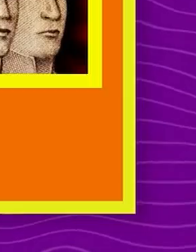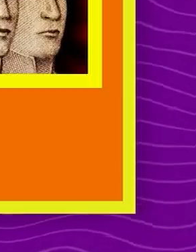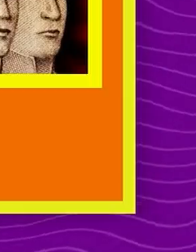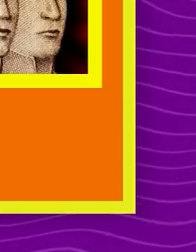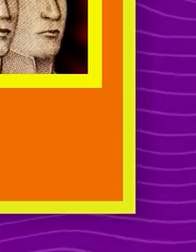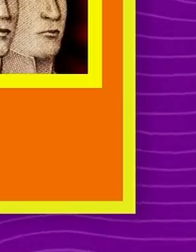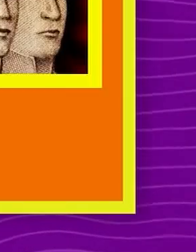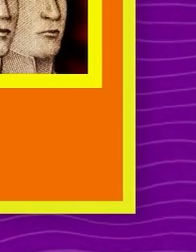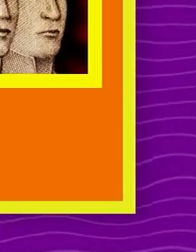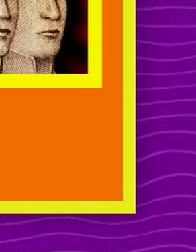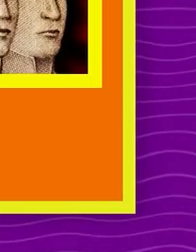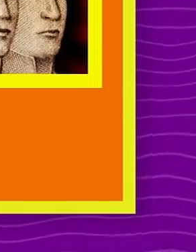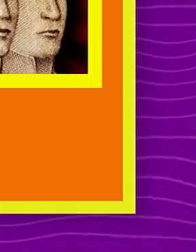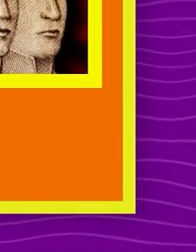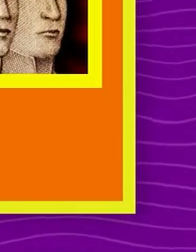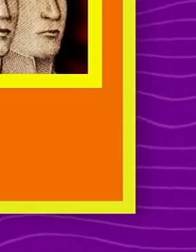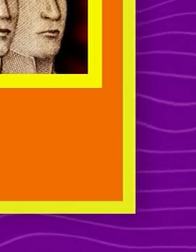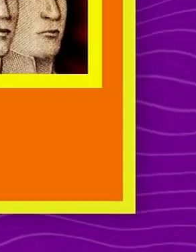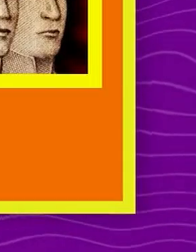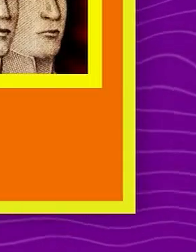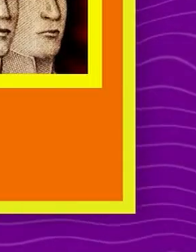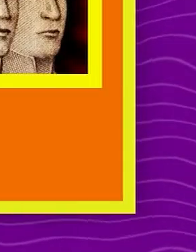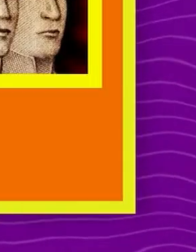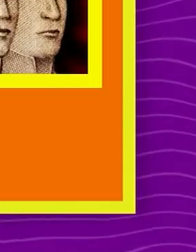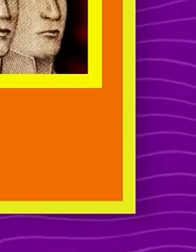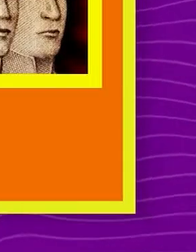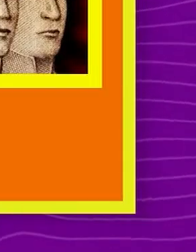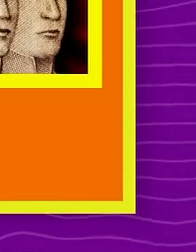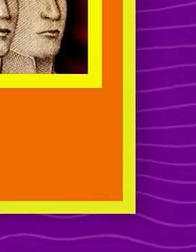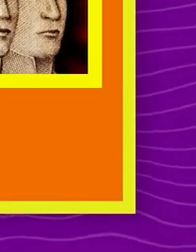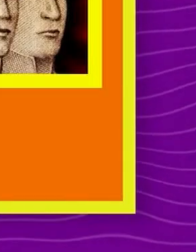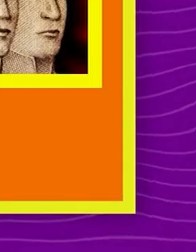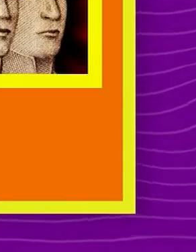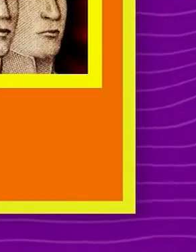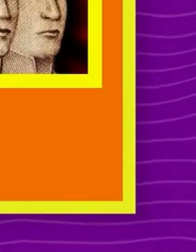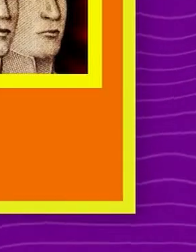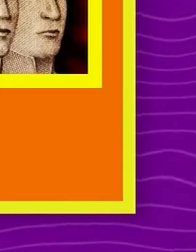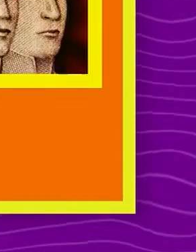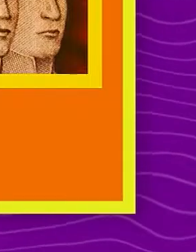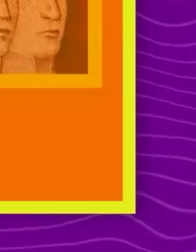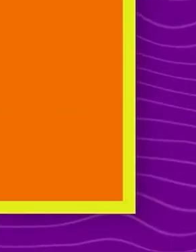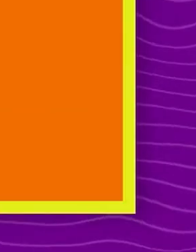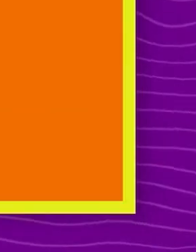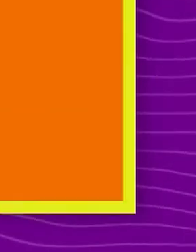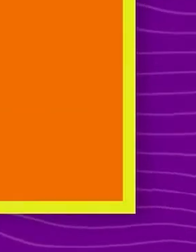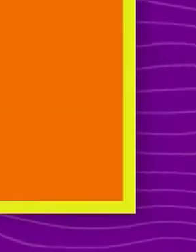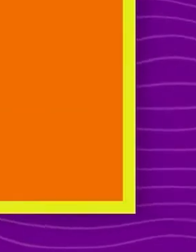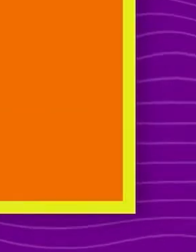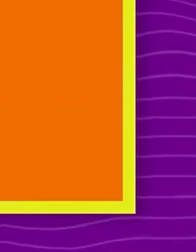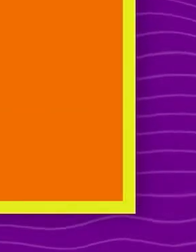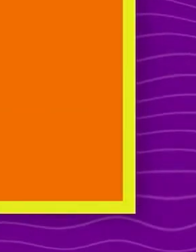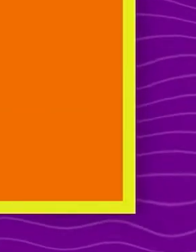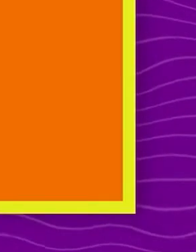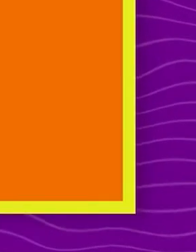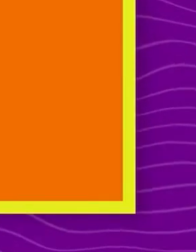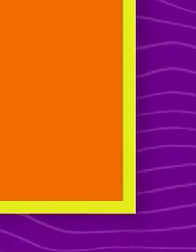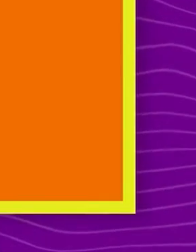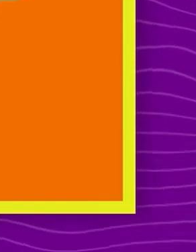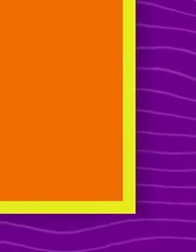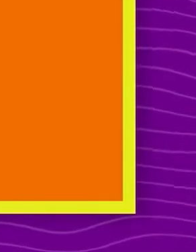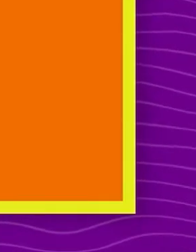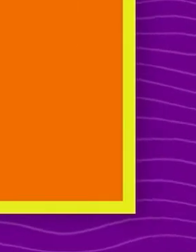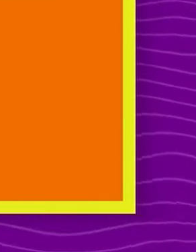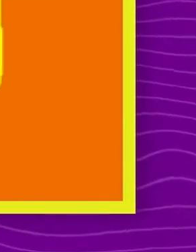que oficializa determinadas versiones de la historia de un país. La historia científica es la